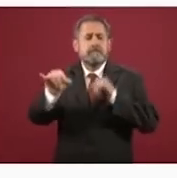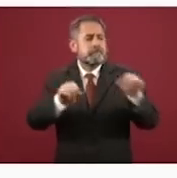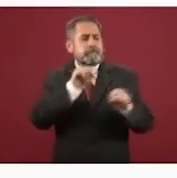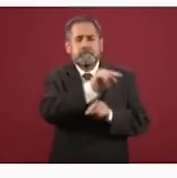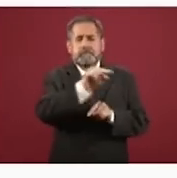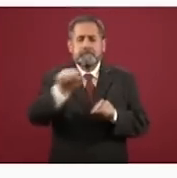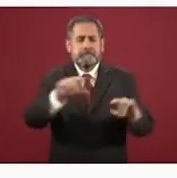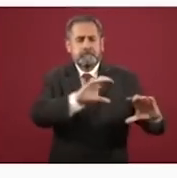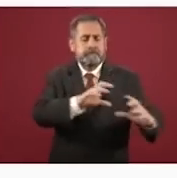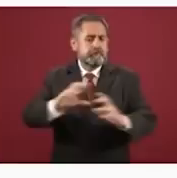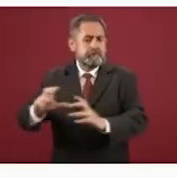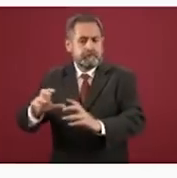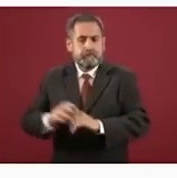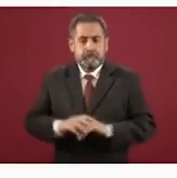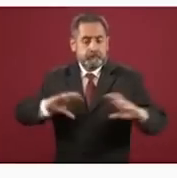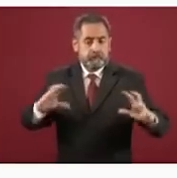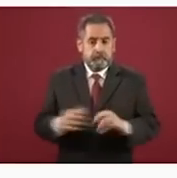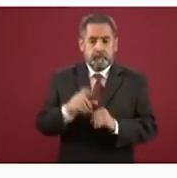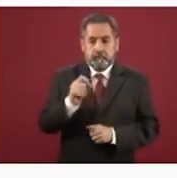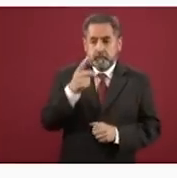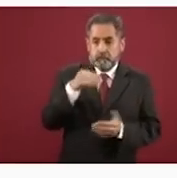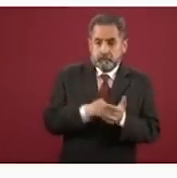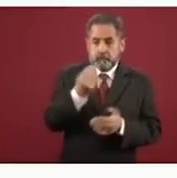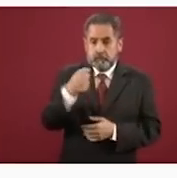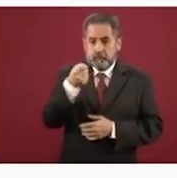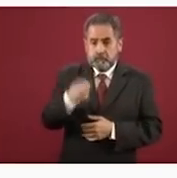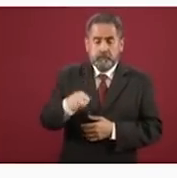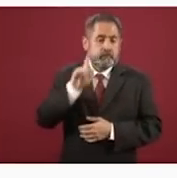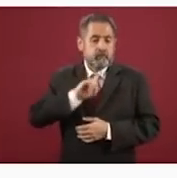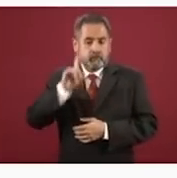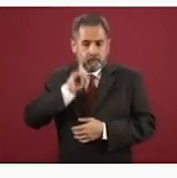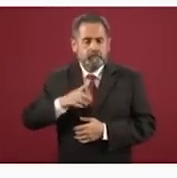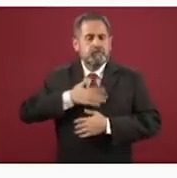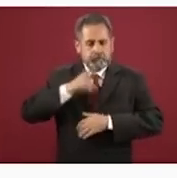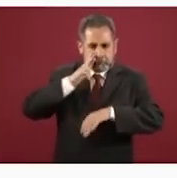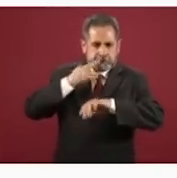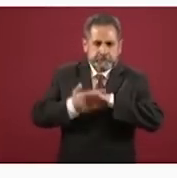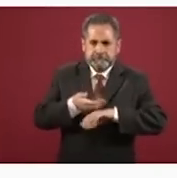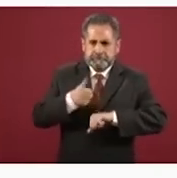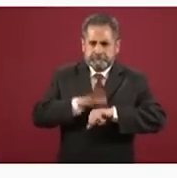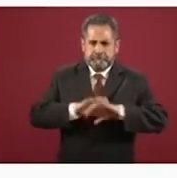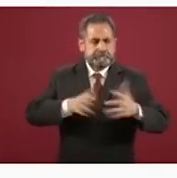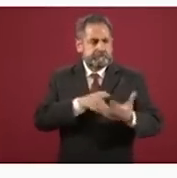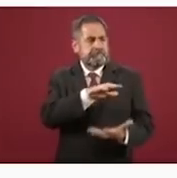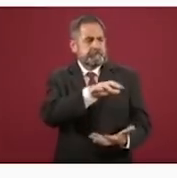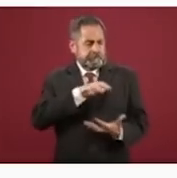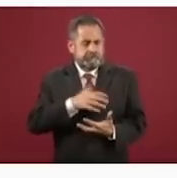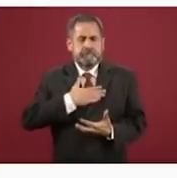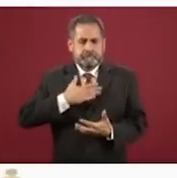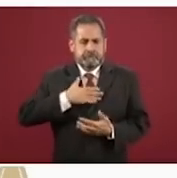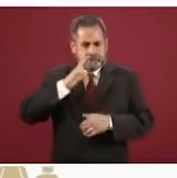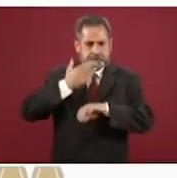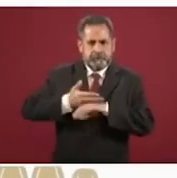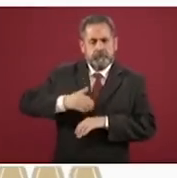conformados, 22.969 mujeres han tomado la responsabilidad de administrar y resguardar los recursos económicos